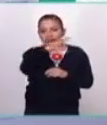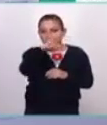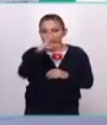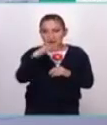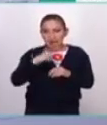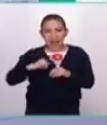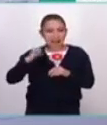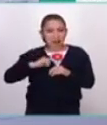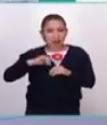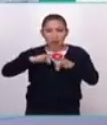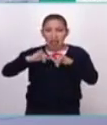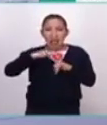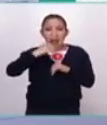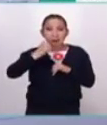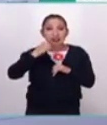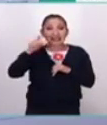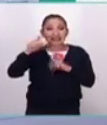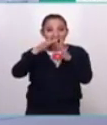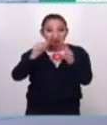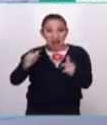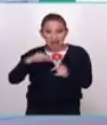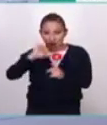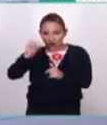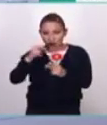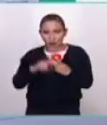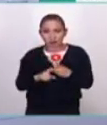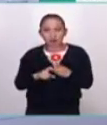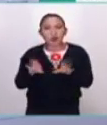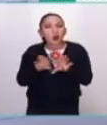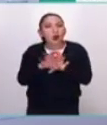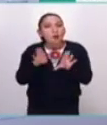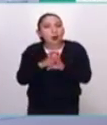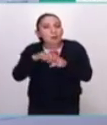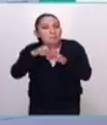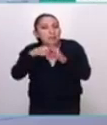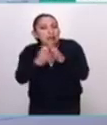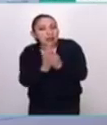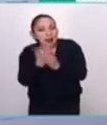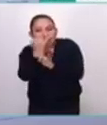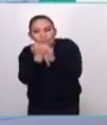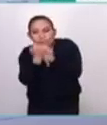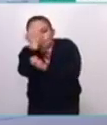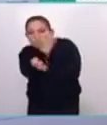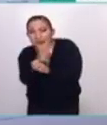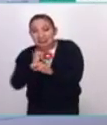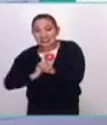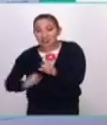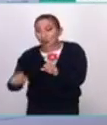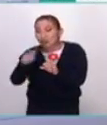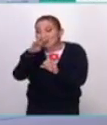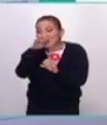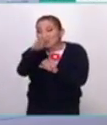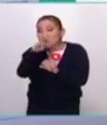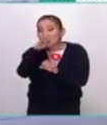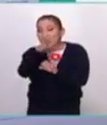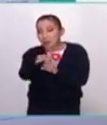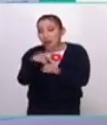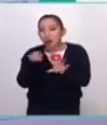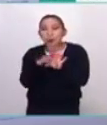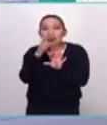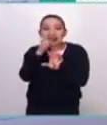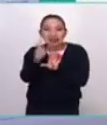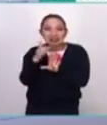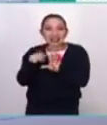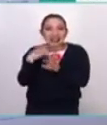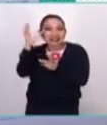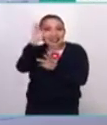muy antigua alemana, y esta es francesa, de cómo empezaron a estudiar desde el siglo XIX, como aquí se llama mapas